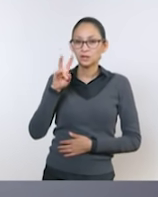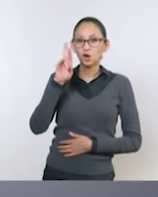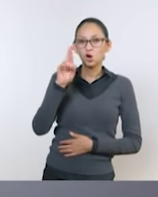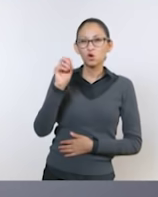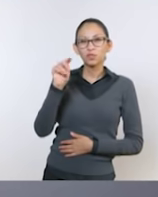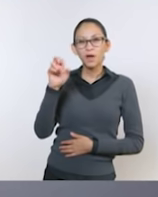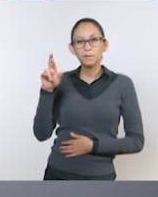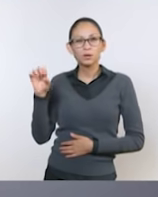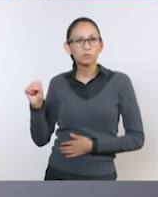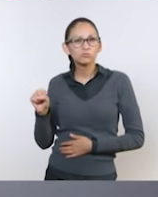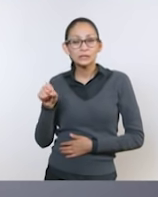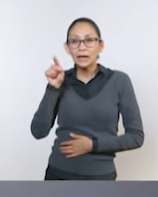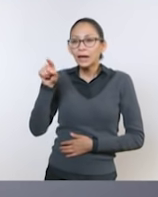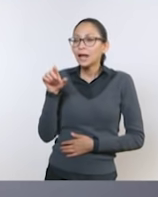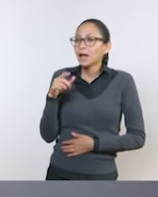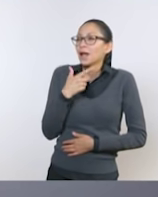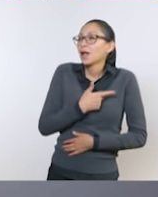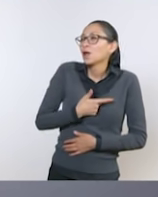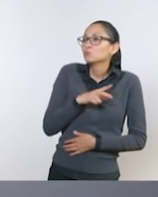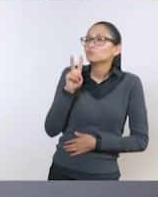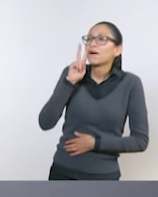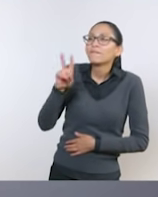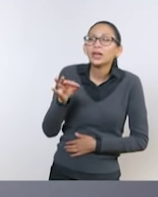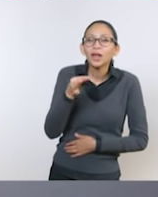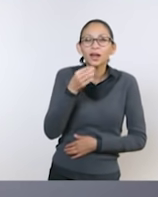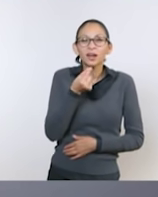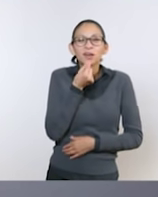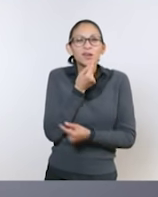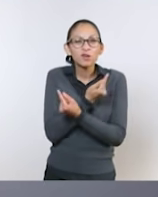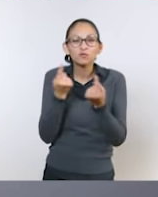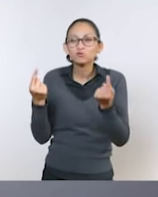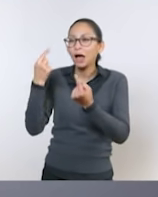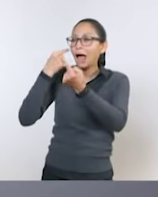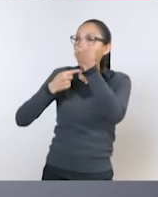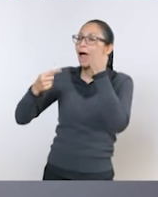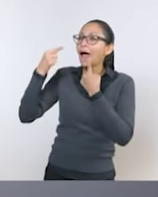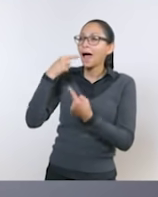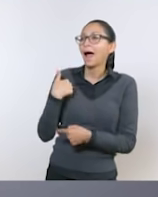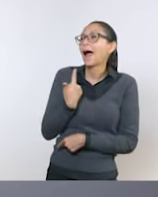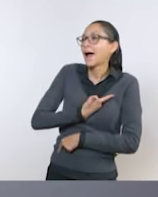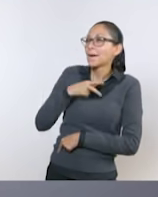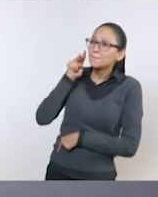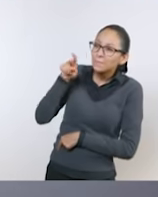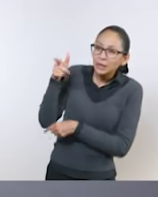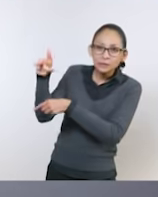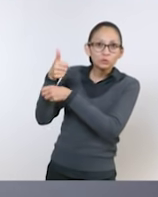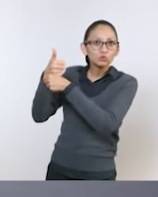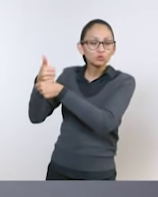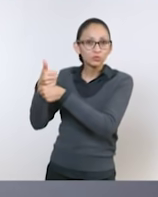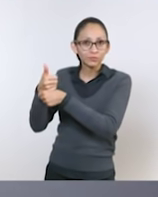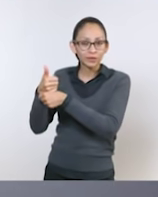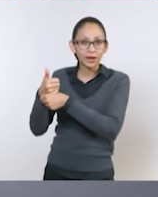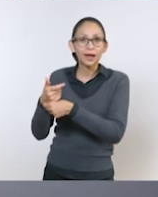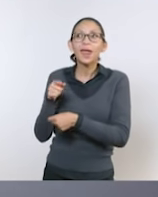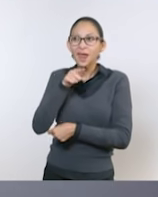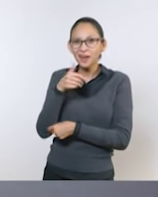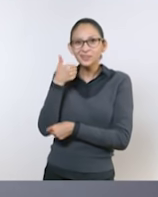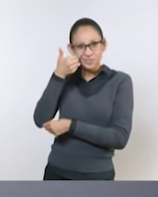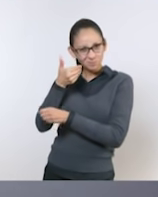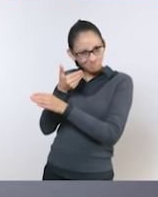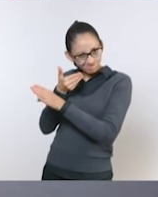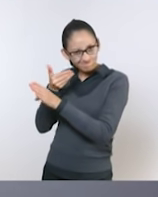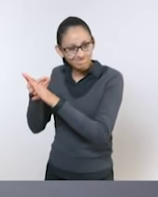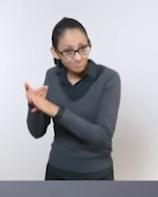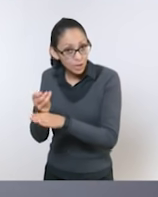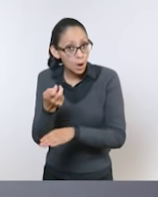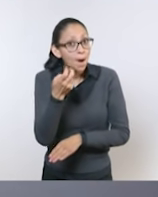A rotavirus le encantaba ver llorar a los niños y disfrutaba verlos sufrir. Quería entrar